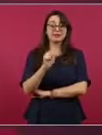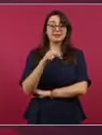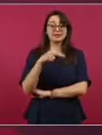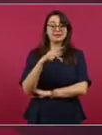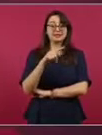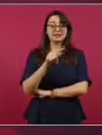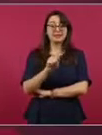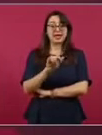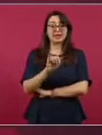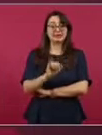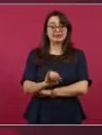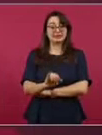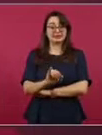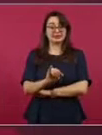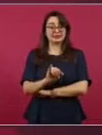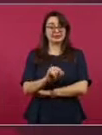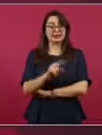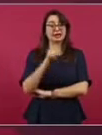que ayer se destapó